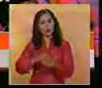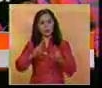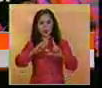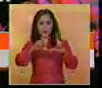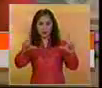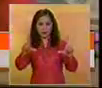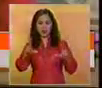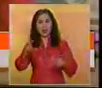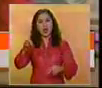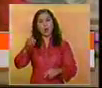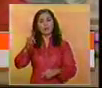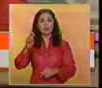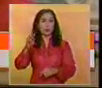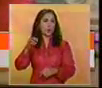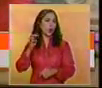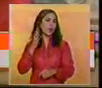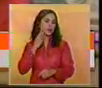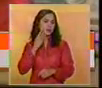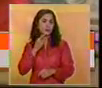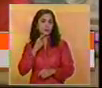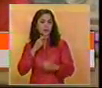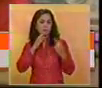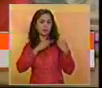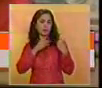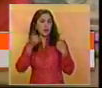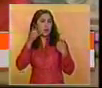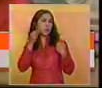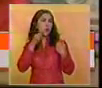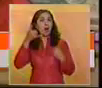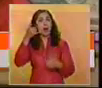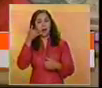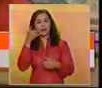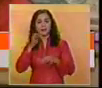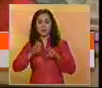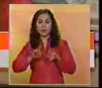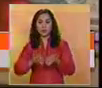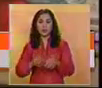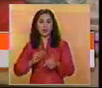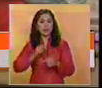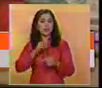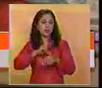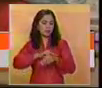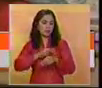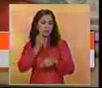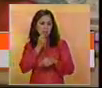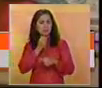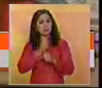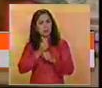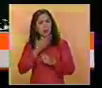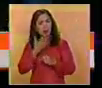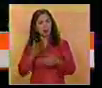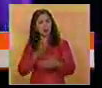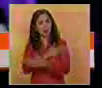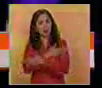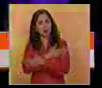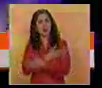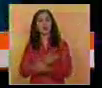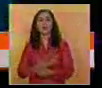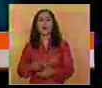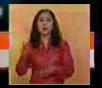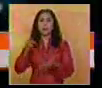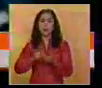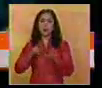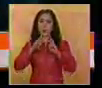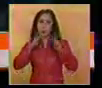serie de CBS How I Met Your Mother, donde su rol de una tonta recepcionista en la oficina de un dermatólogo le valió muy buenos comentarios y los más altos índices de